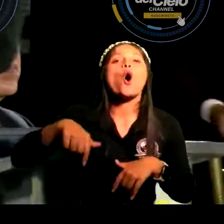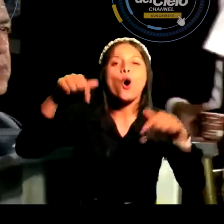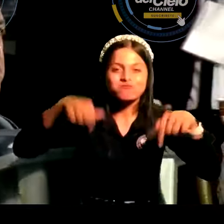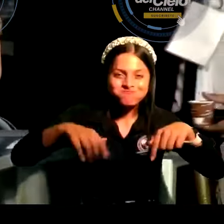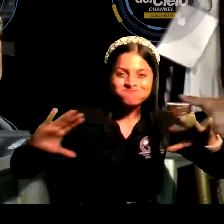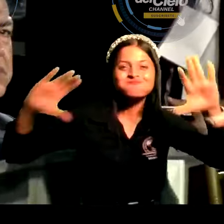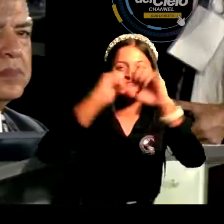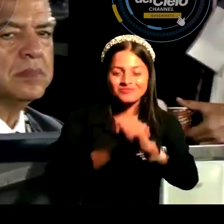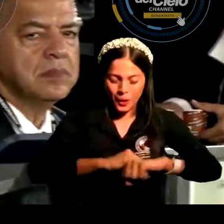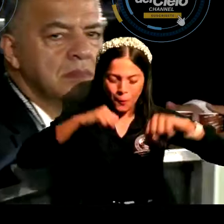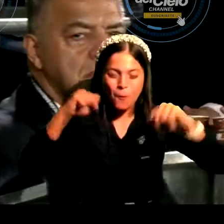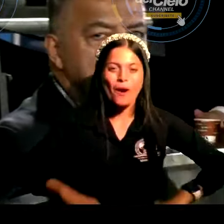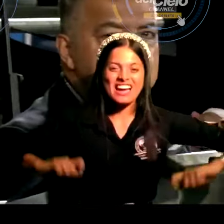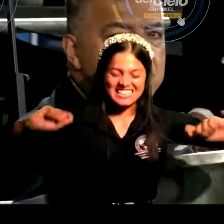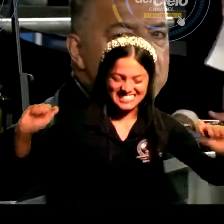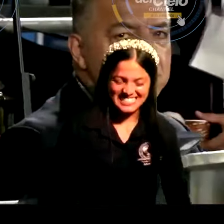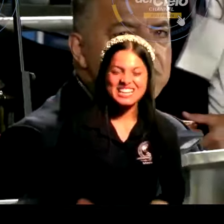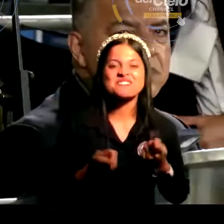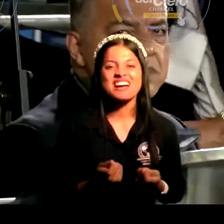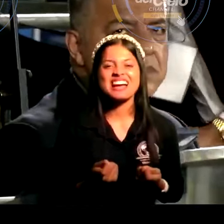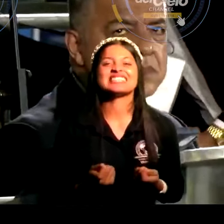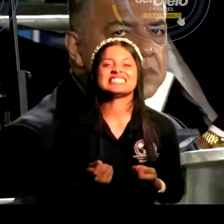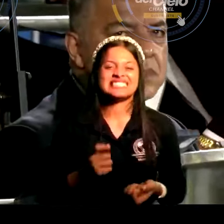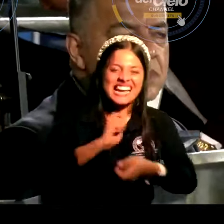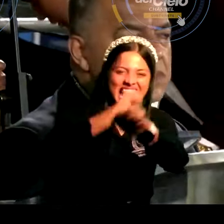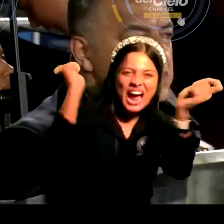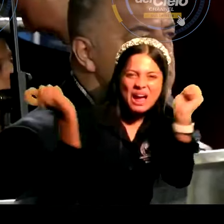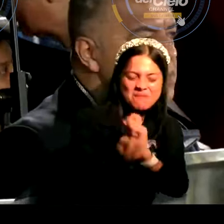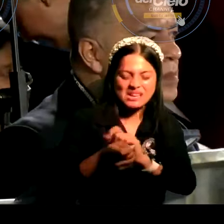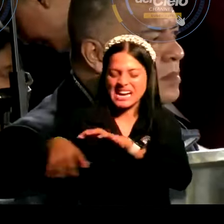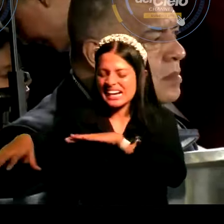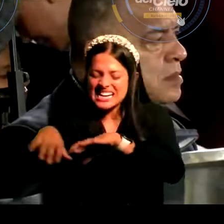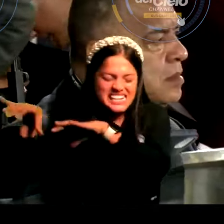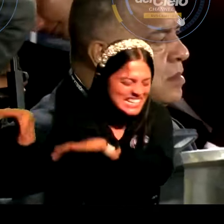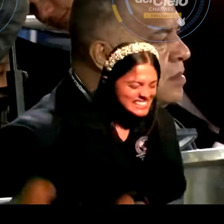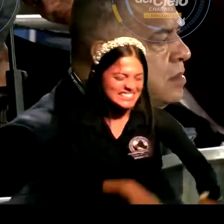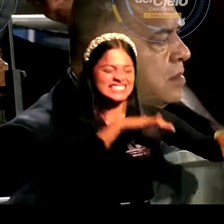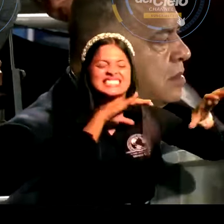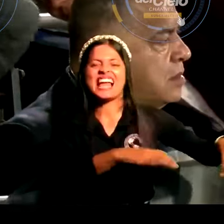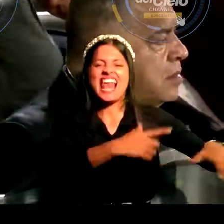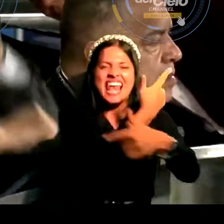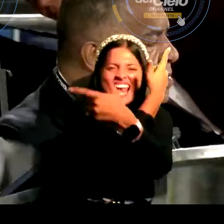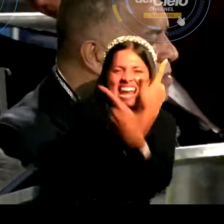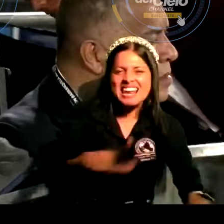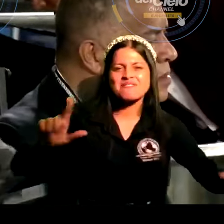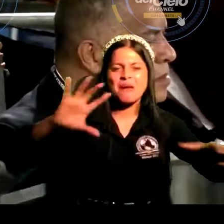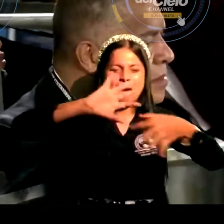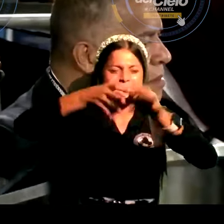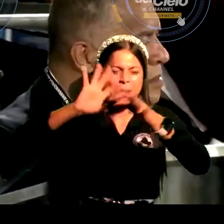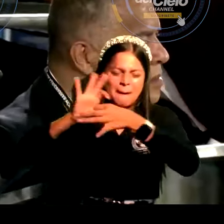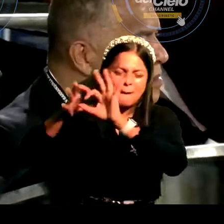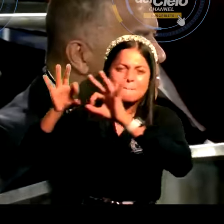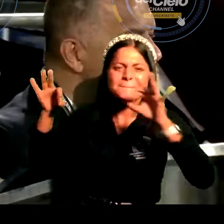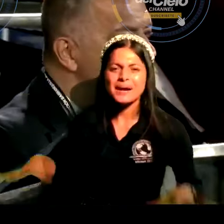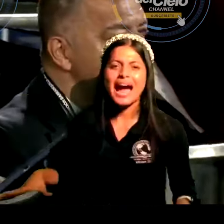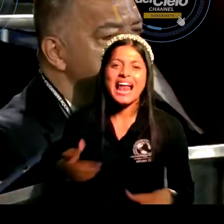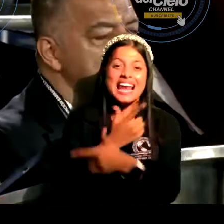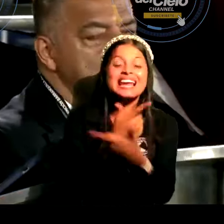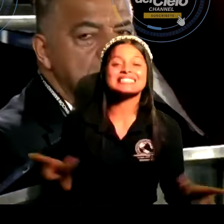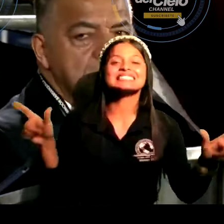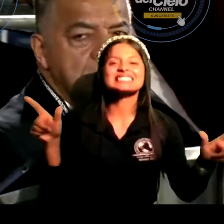salvar al pecador, puede cambiar su vida, puede transformarlo a través